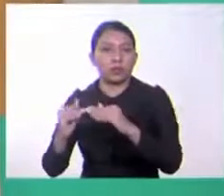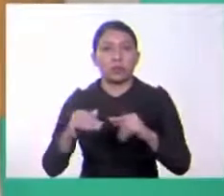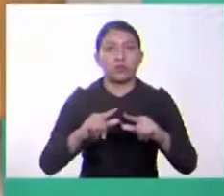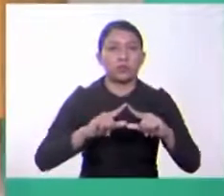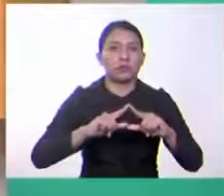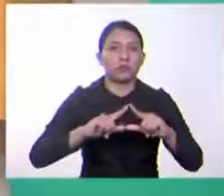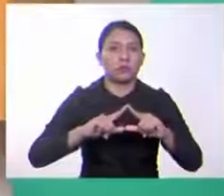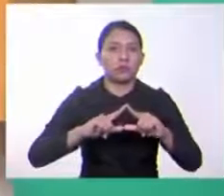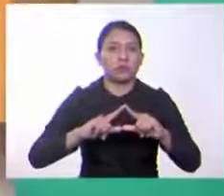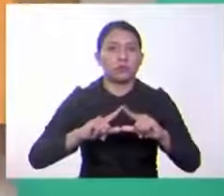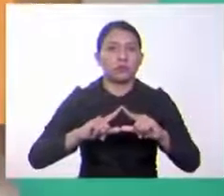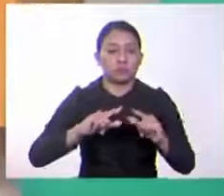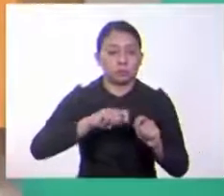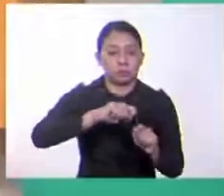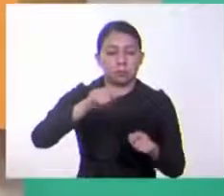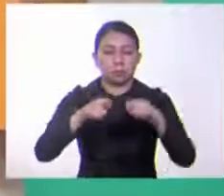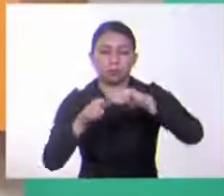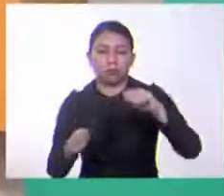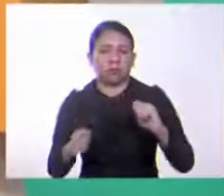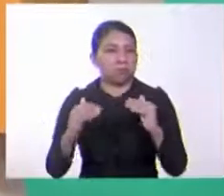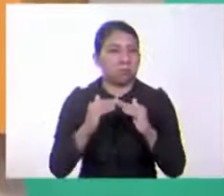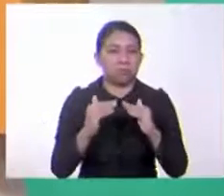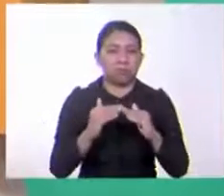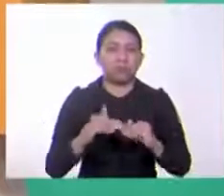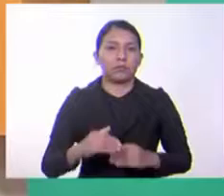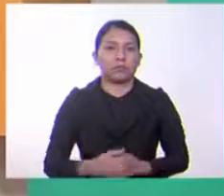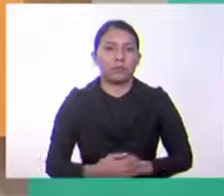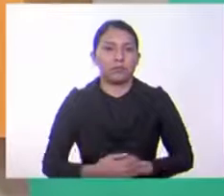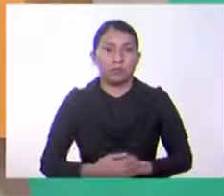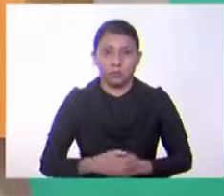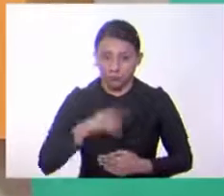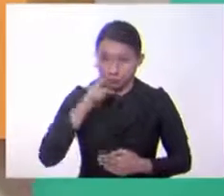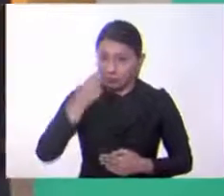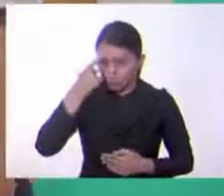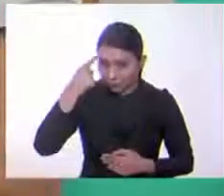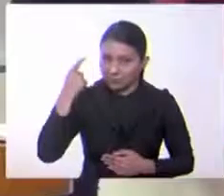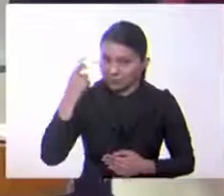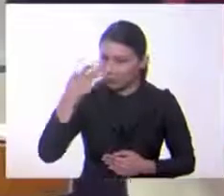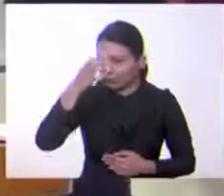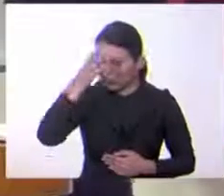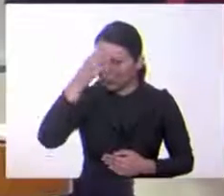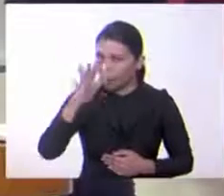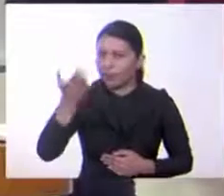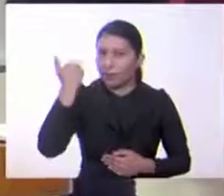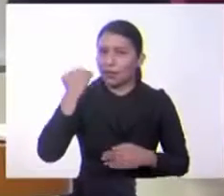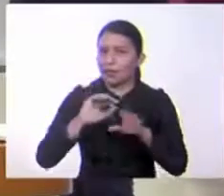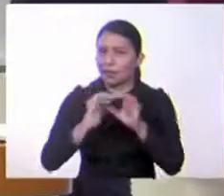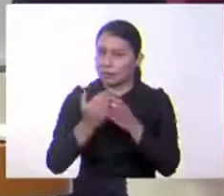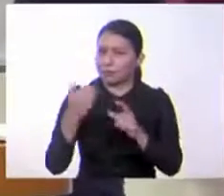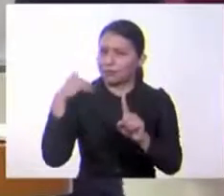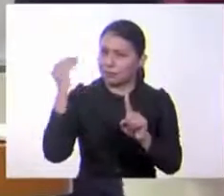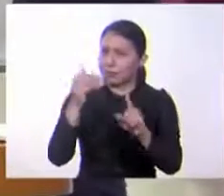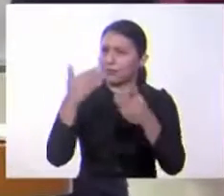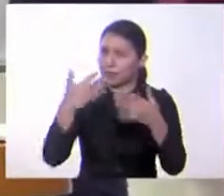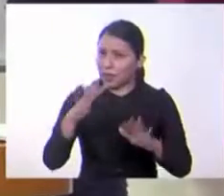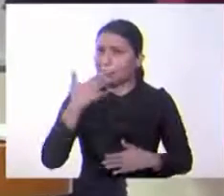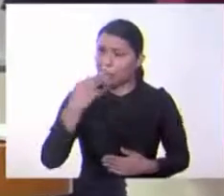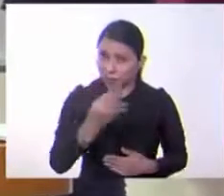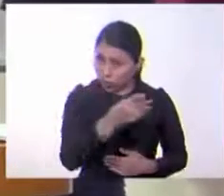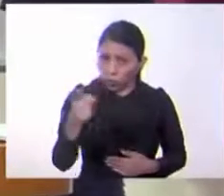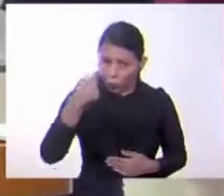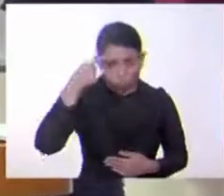lados iguales. estamos recordando estos conceptos que ya vimos en las clases anteriores, ¿sí? ¿Ustedes los